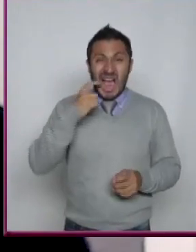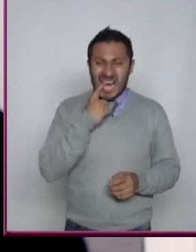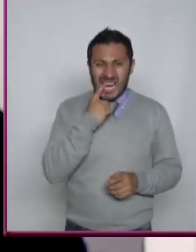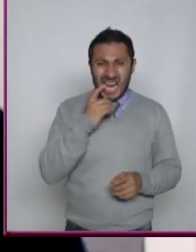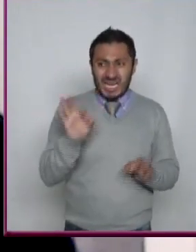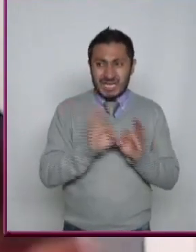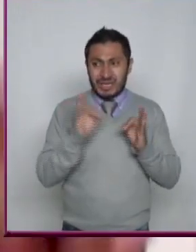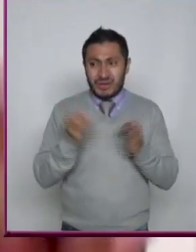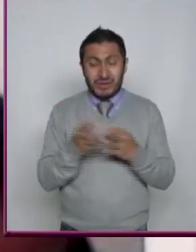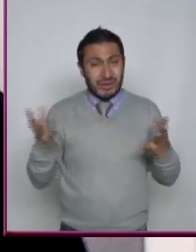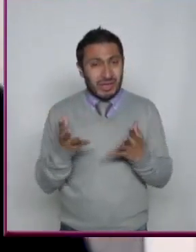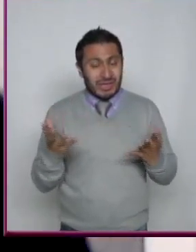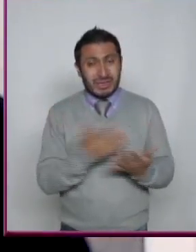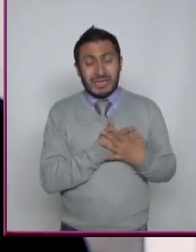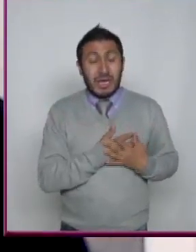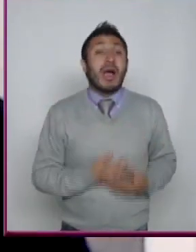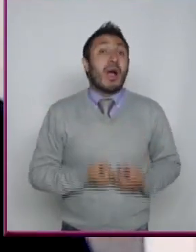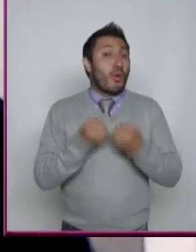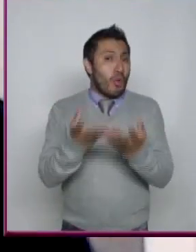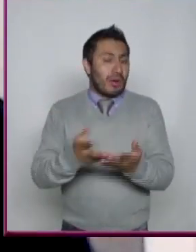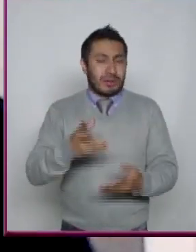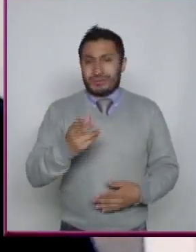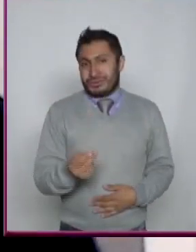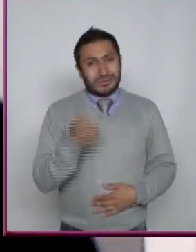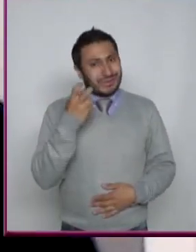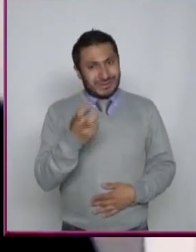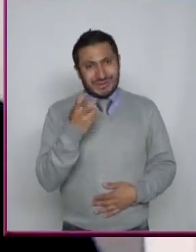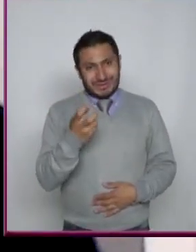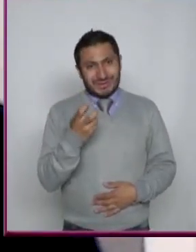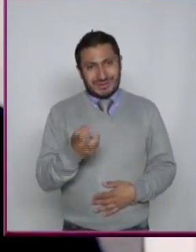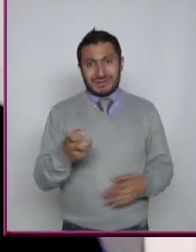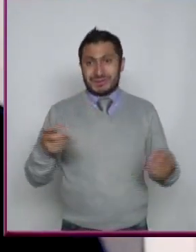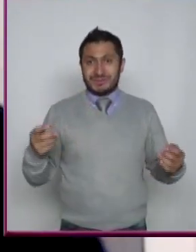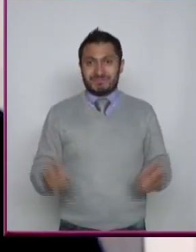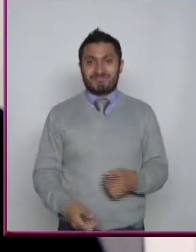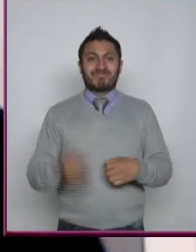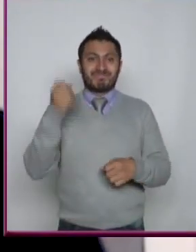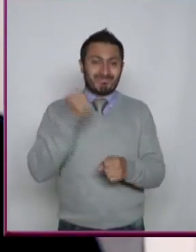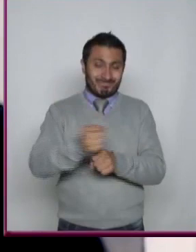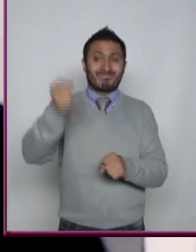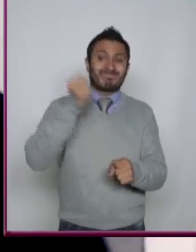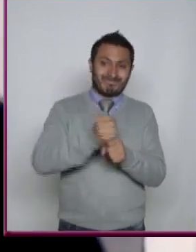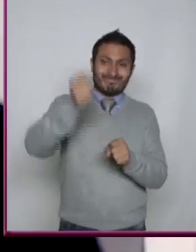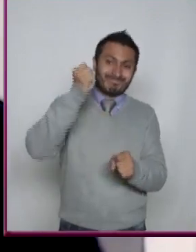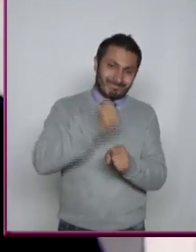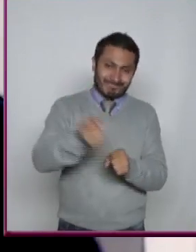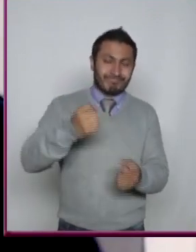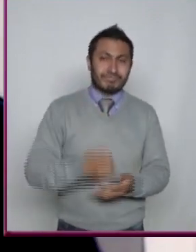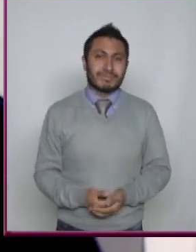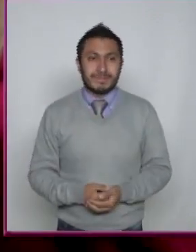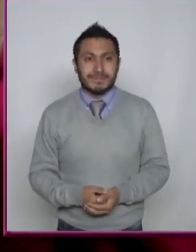de mostrar el amor, se puede prestar a generar estas situaciones de violencia, ¿no?